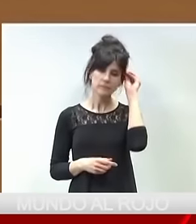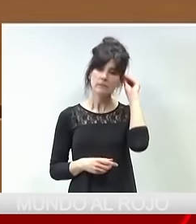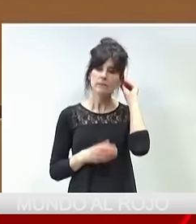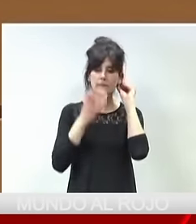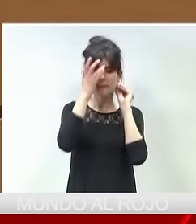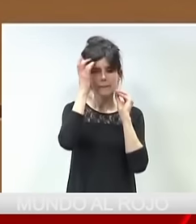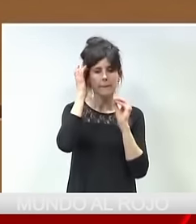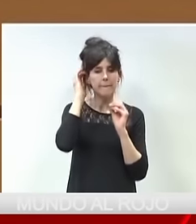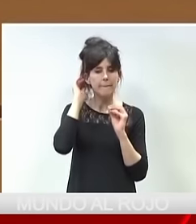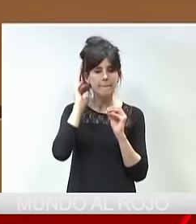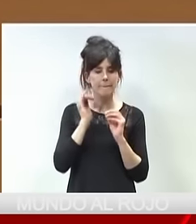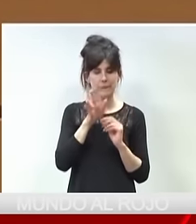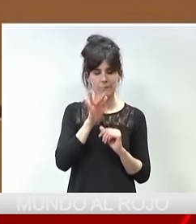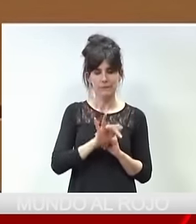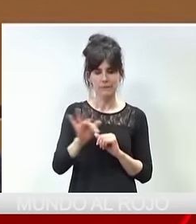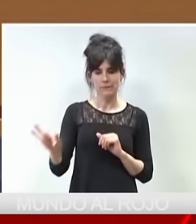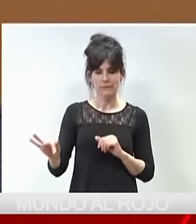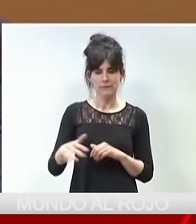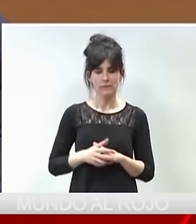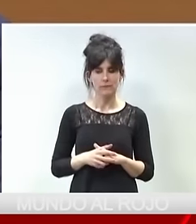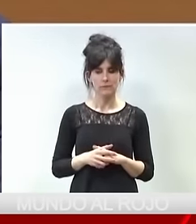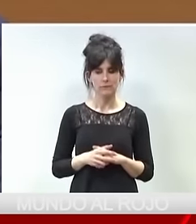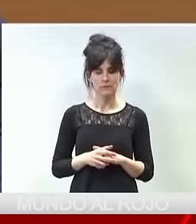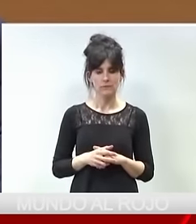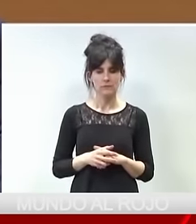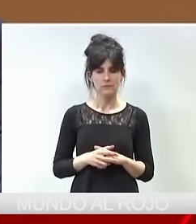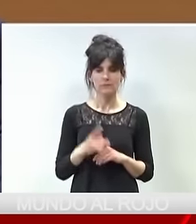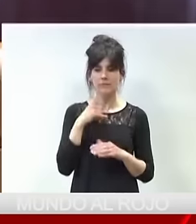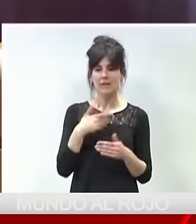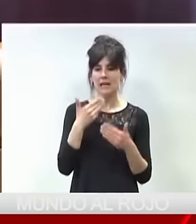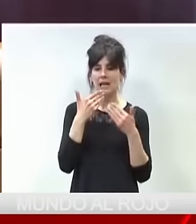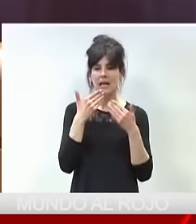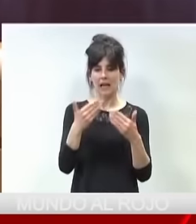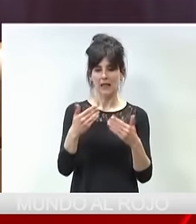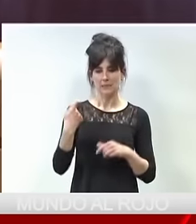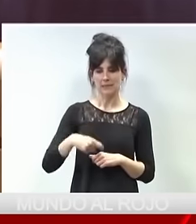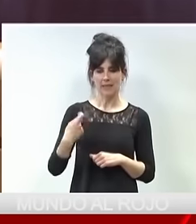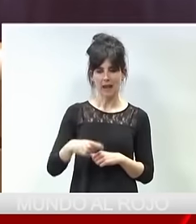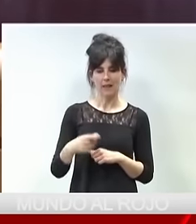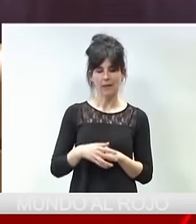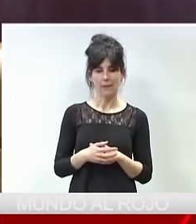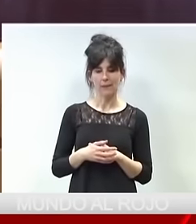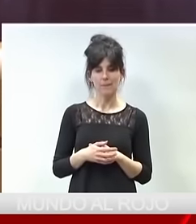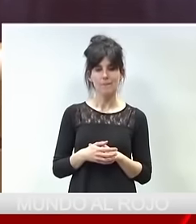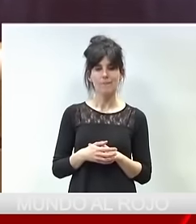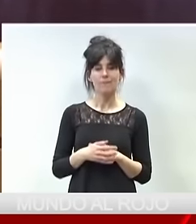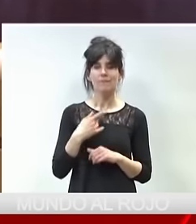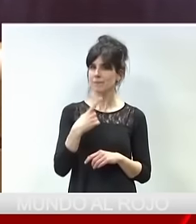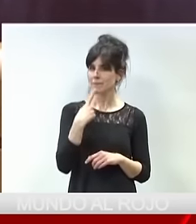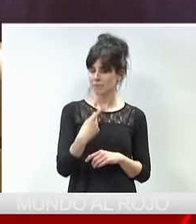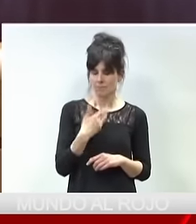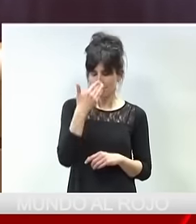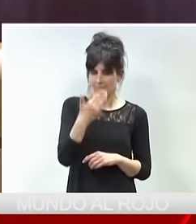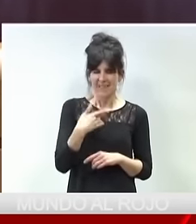Señor ministro del Interior, tiene la palabra. Muchas gracias, señor presidente. Señora Beltrán, le voy a ser muy